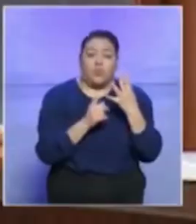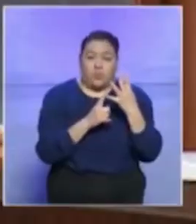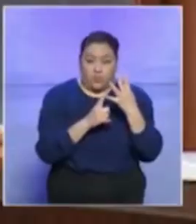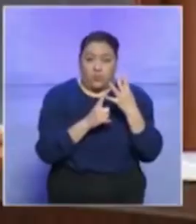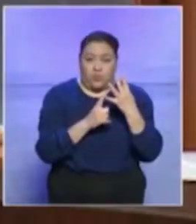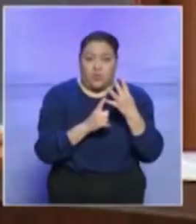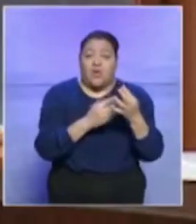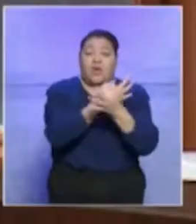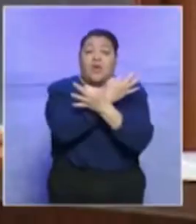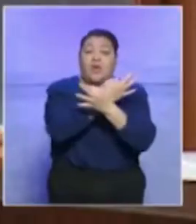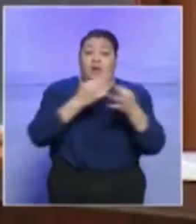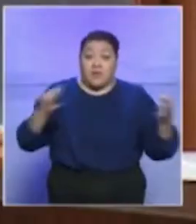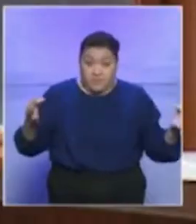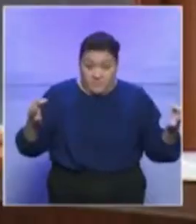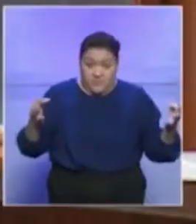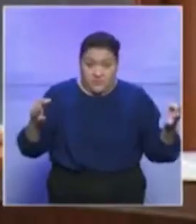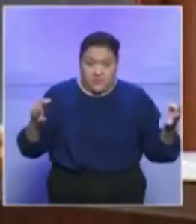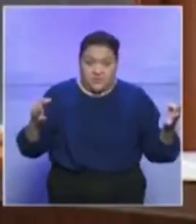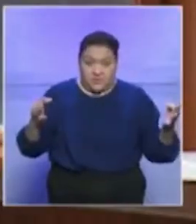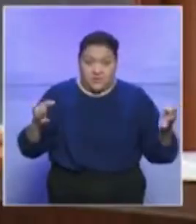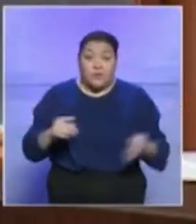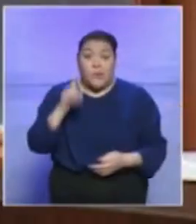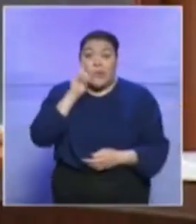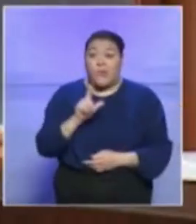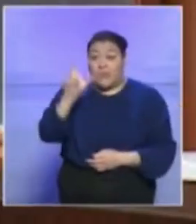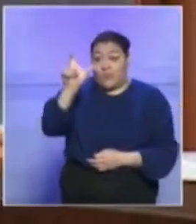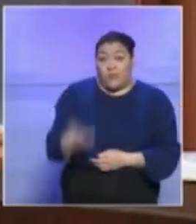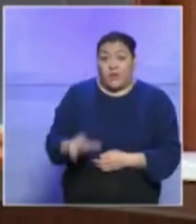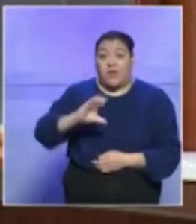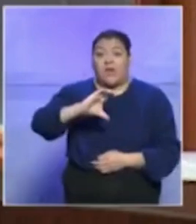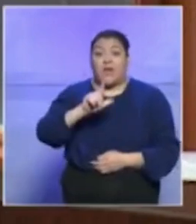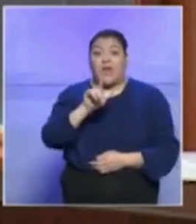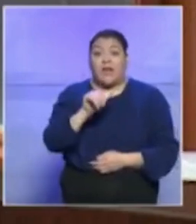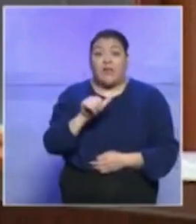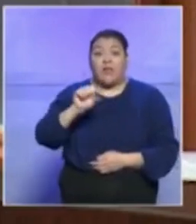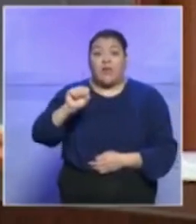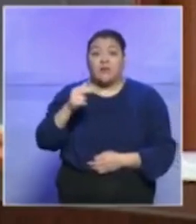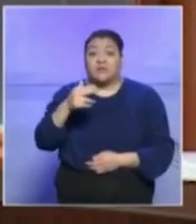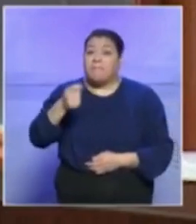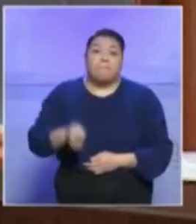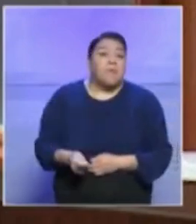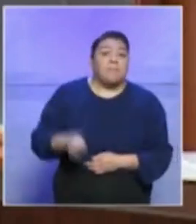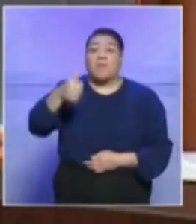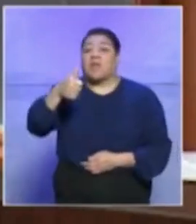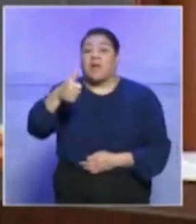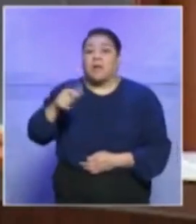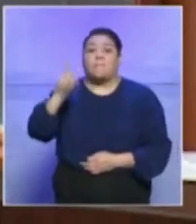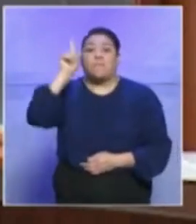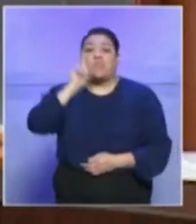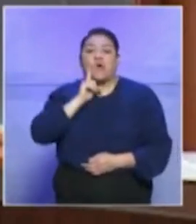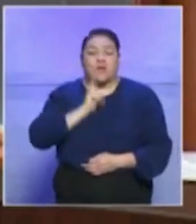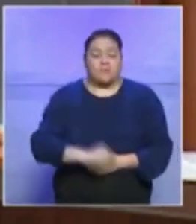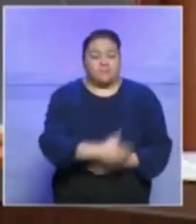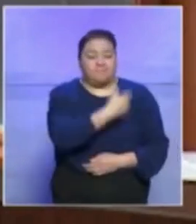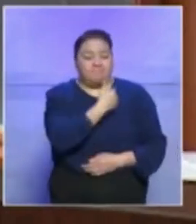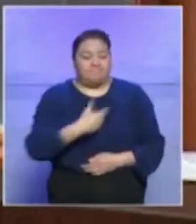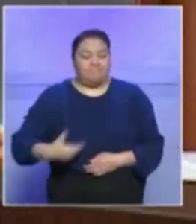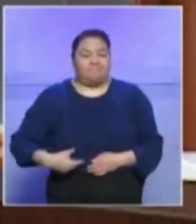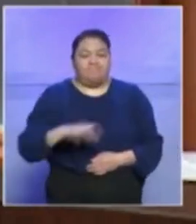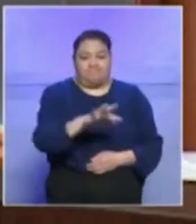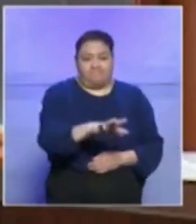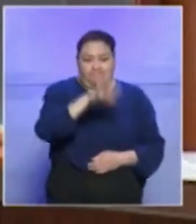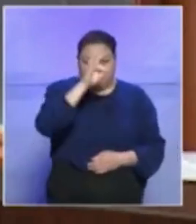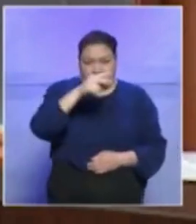Se declara a Claudia Sheinbaum Pardo primera presidenta electa de